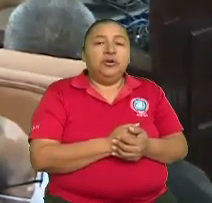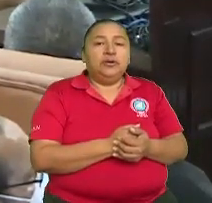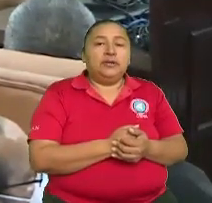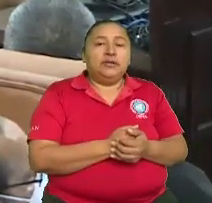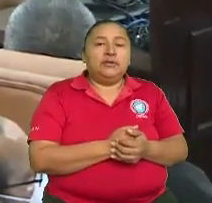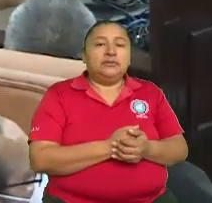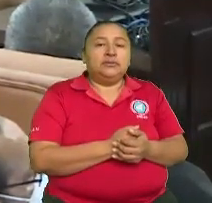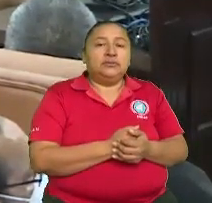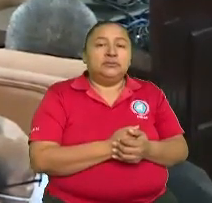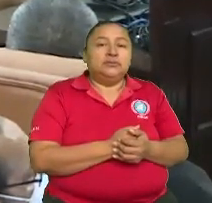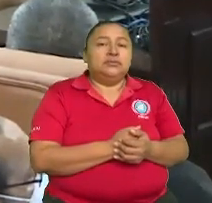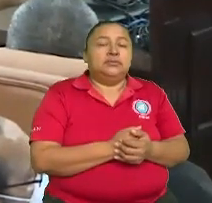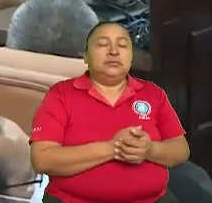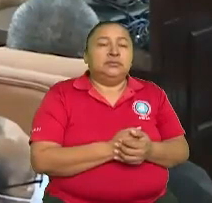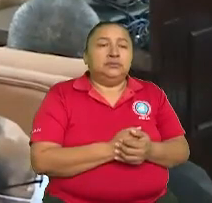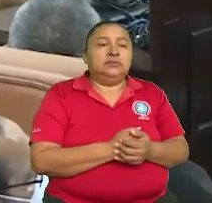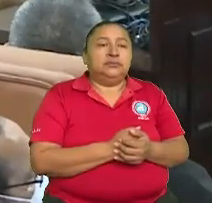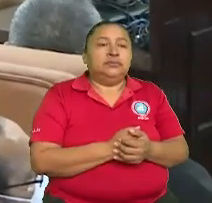Esas son cifras